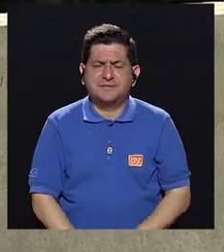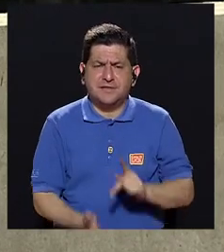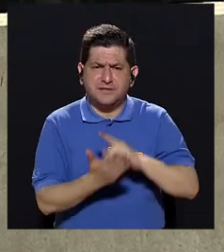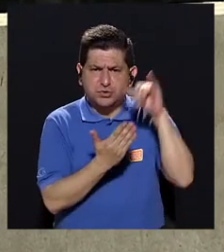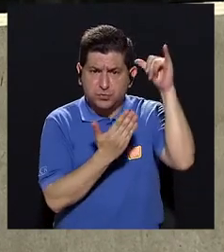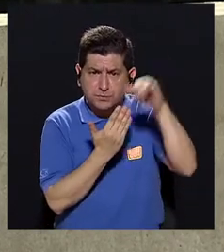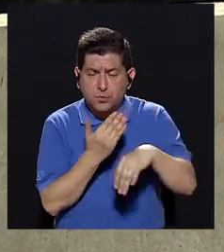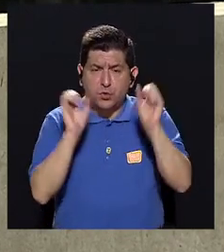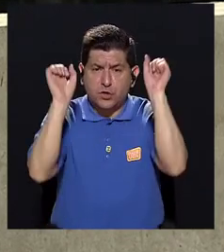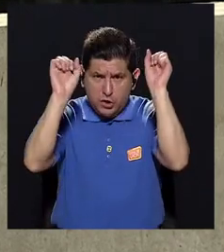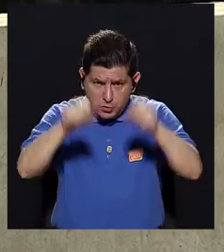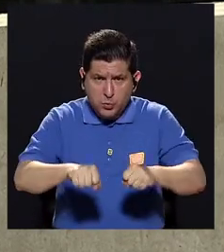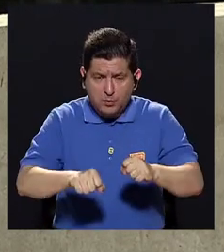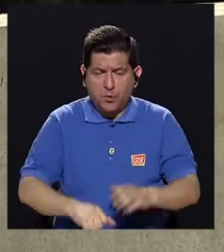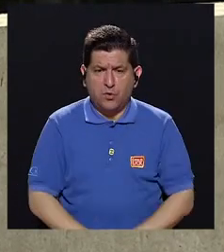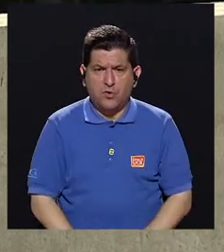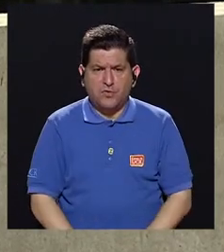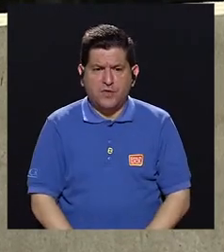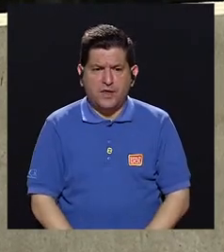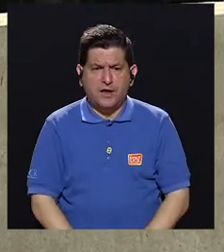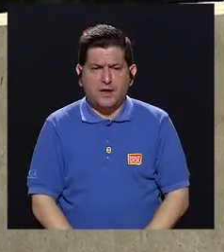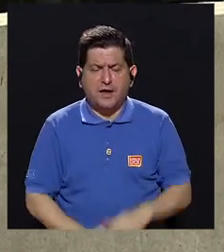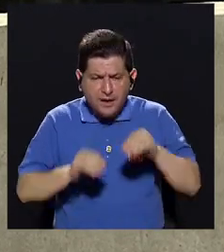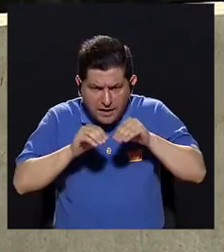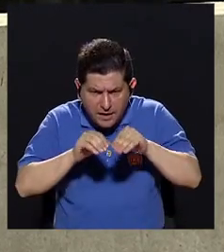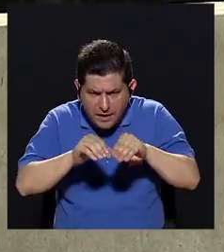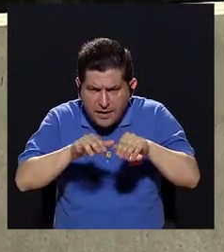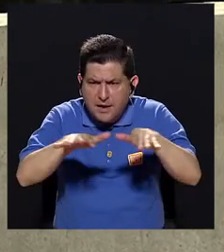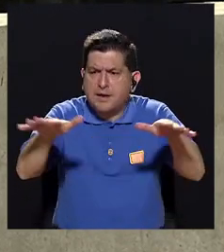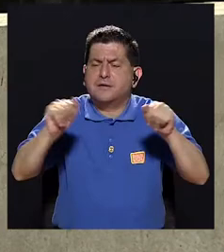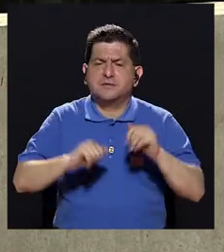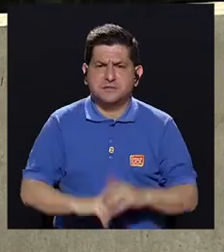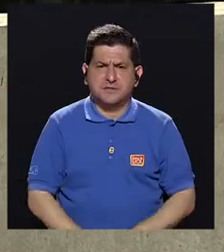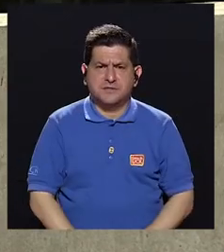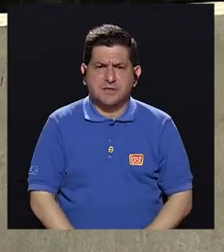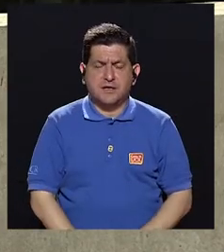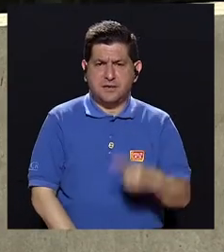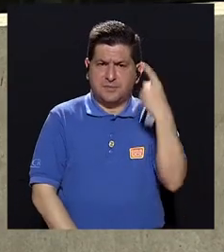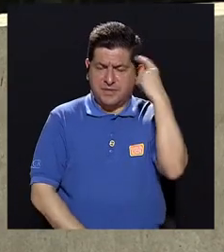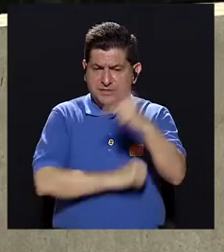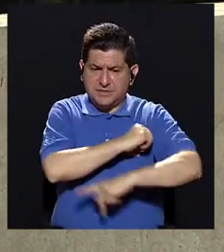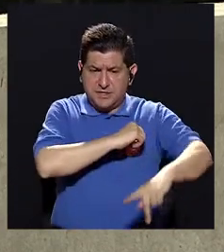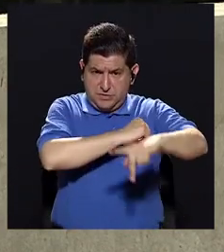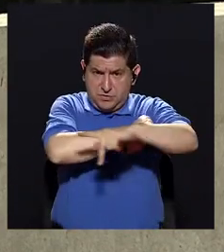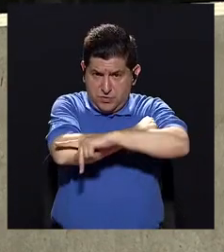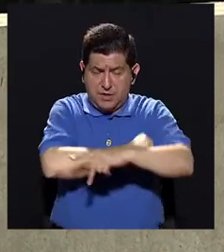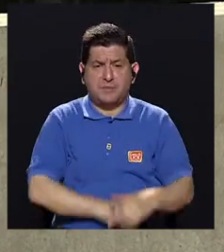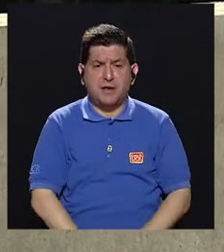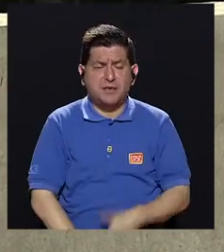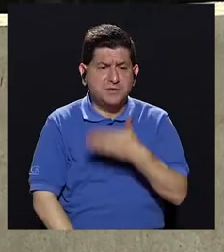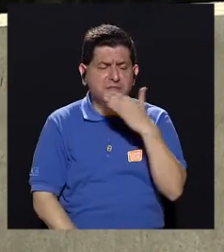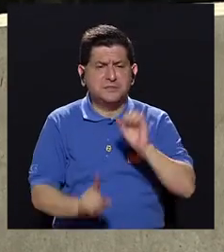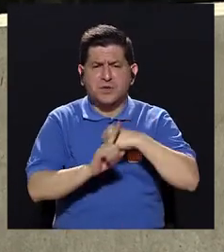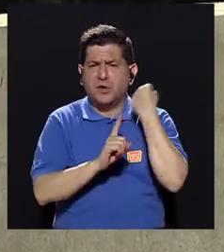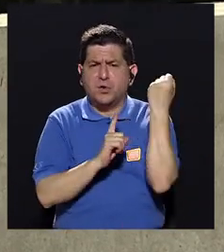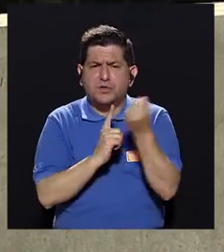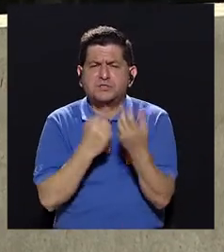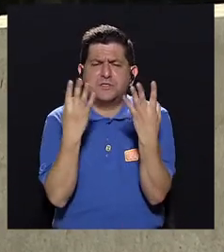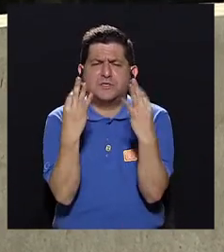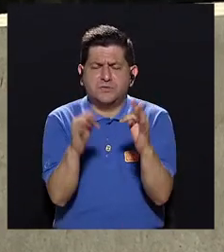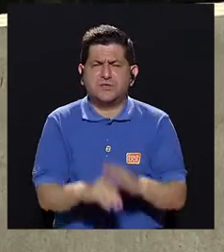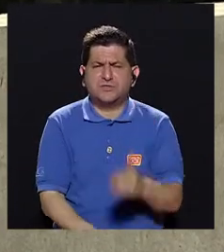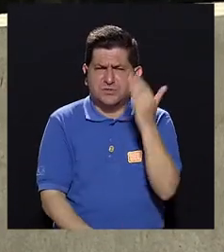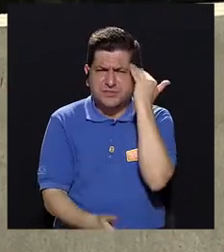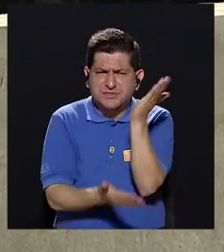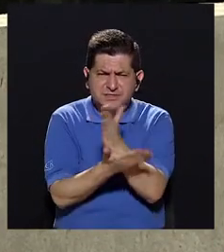un proyecto que pueda extenderlo, ¿verdad? Que pueda a nivel de país pues mejorar esas condiciones.